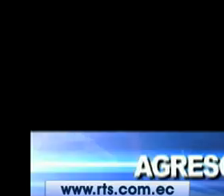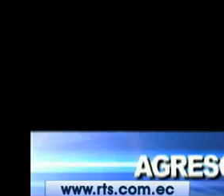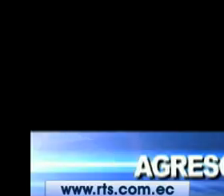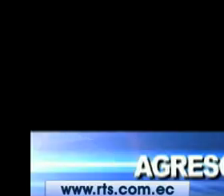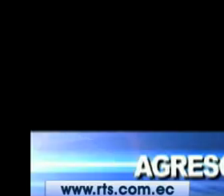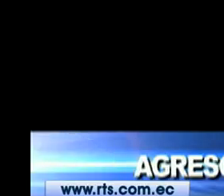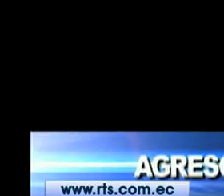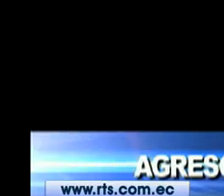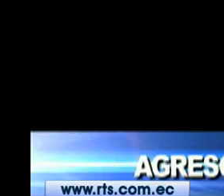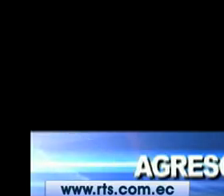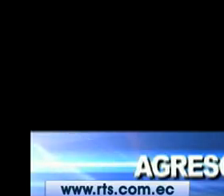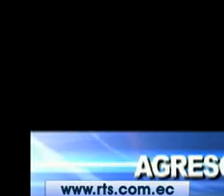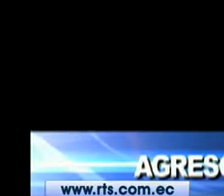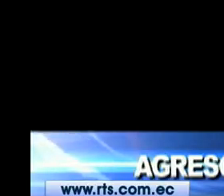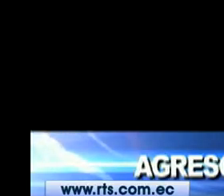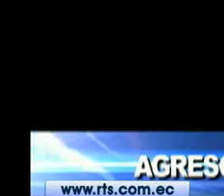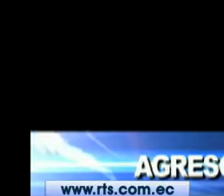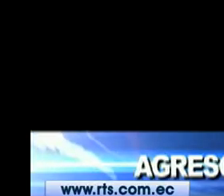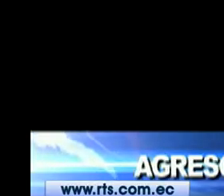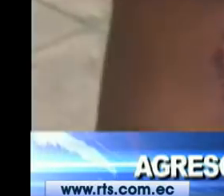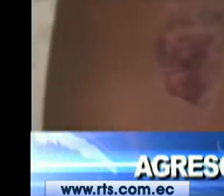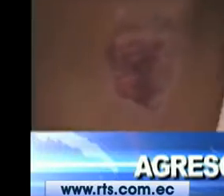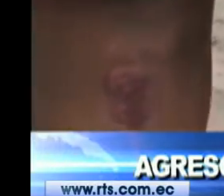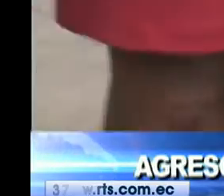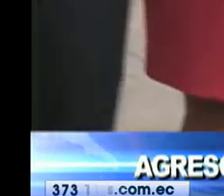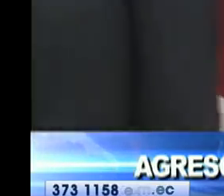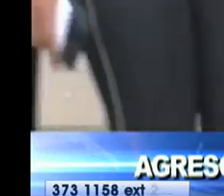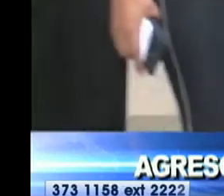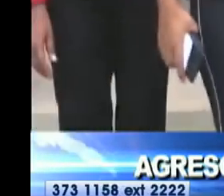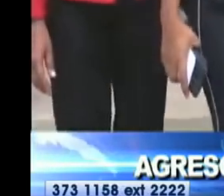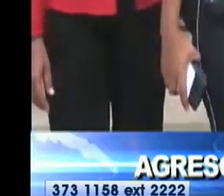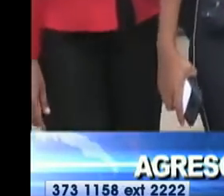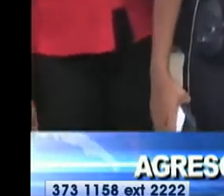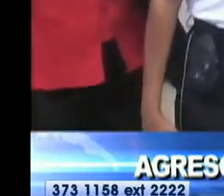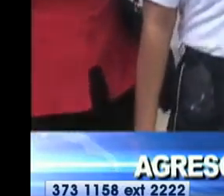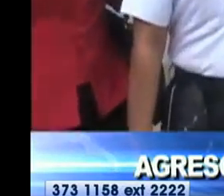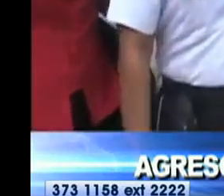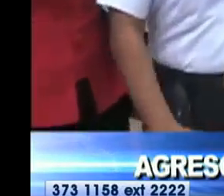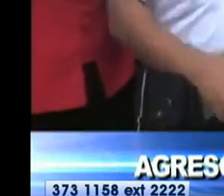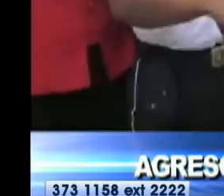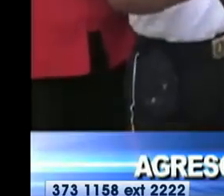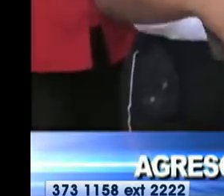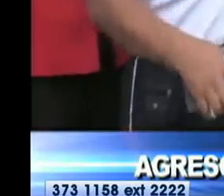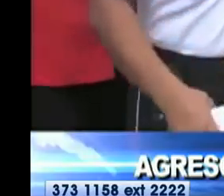Puerto Viejo, en la provincia de Manabí. La víctima narra los hechos.